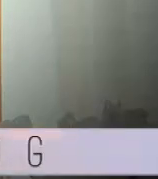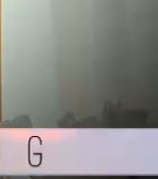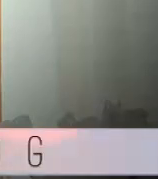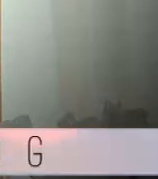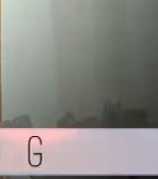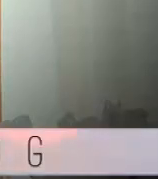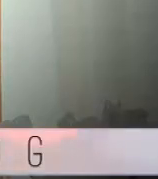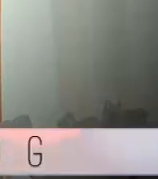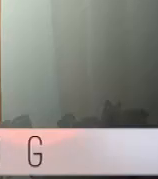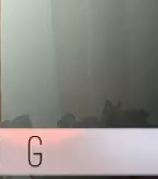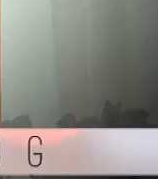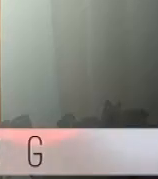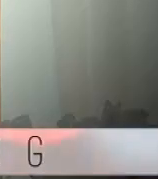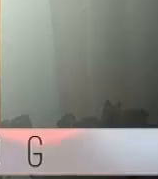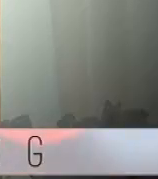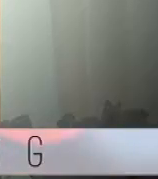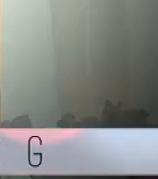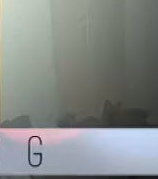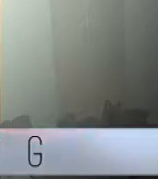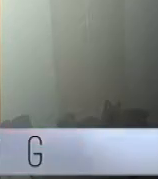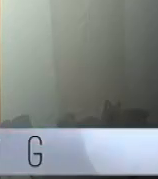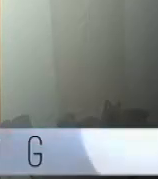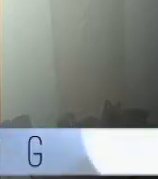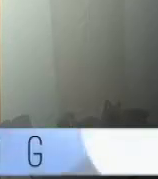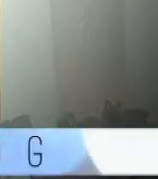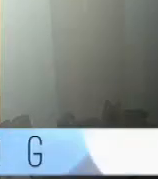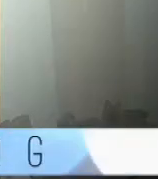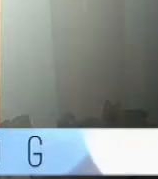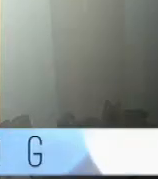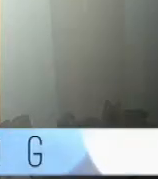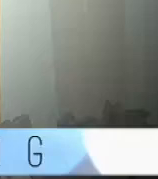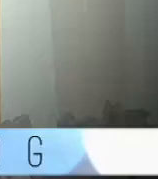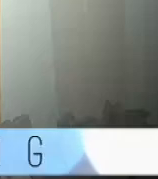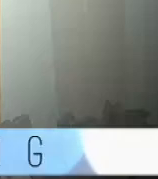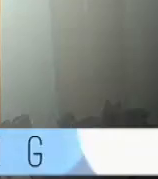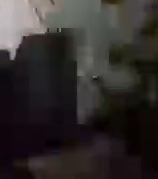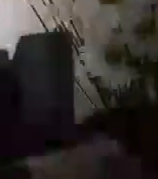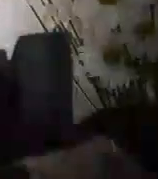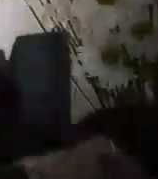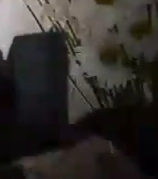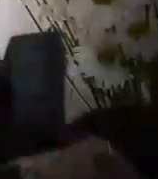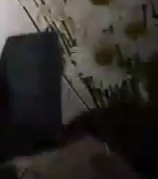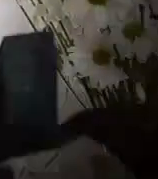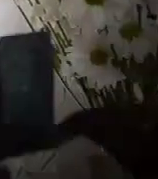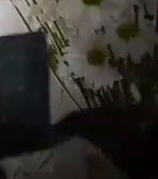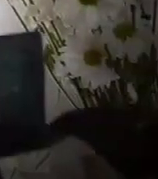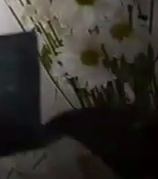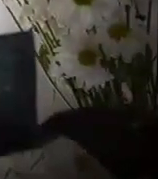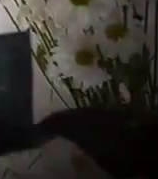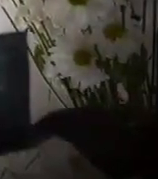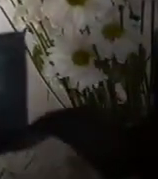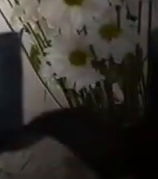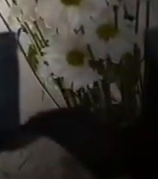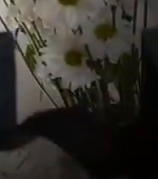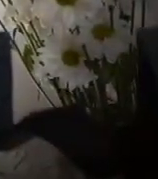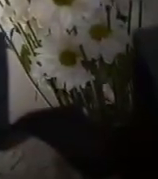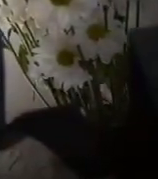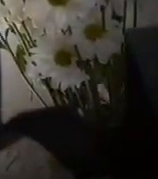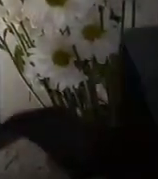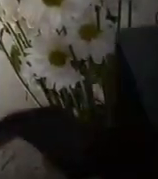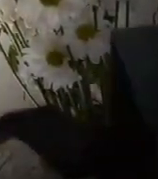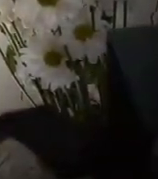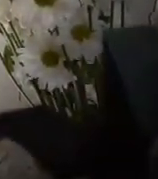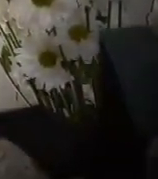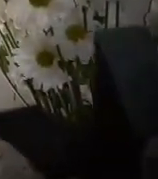y de entrega por la familia, por la tierra, pero también de rencor y traición. El murmullo de las abejas, de